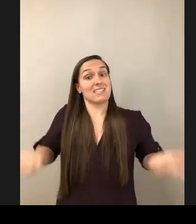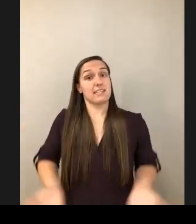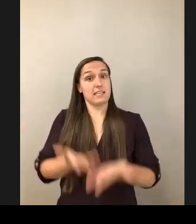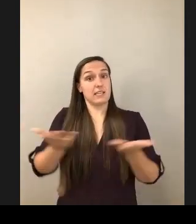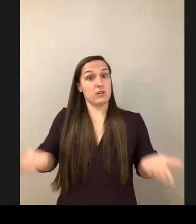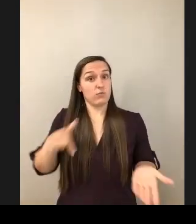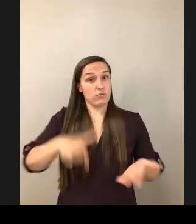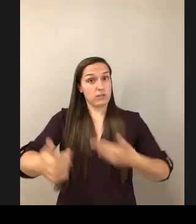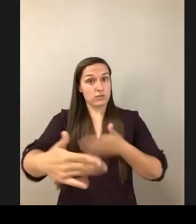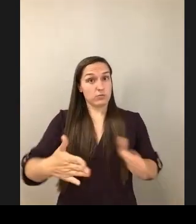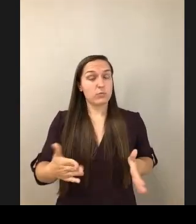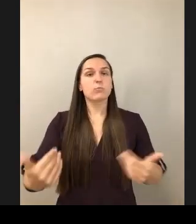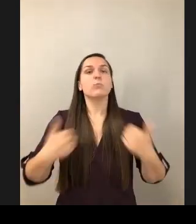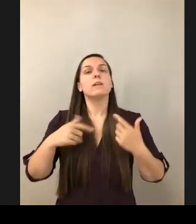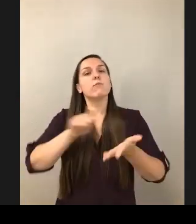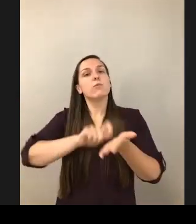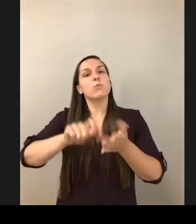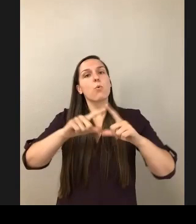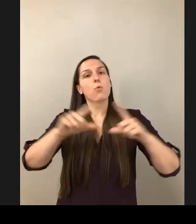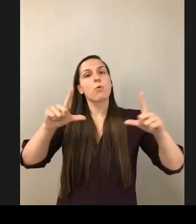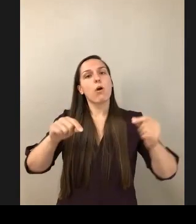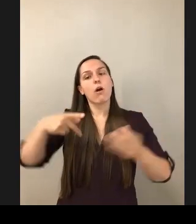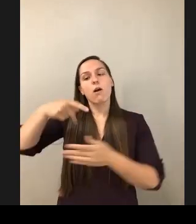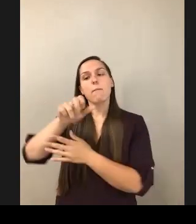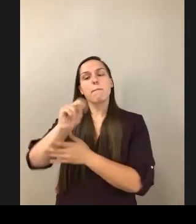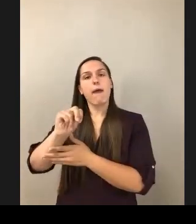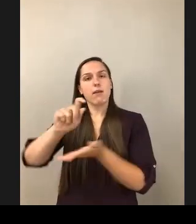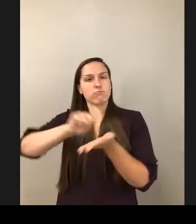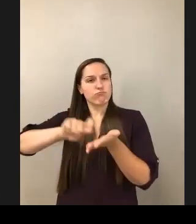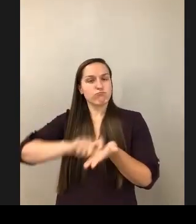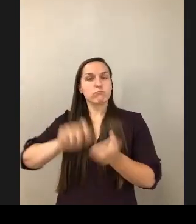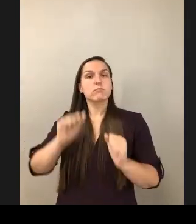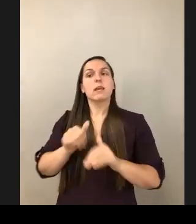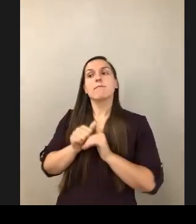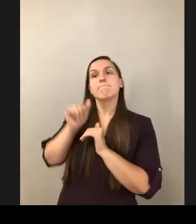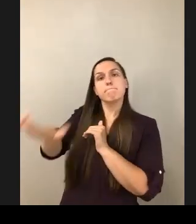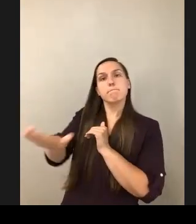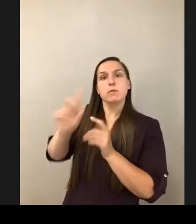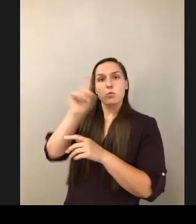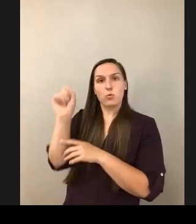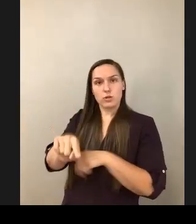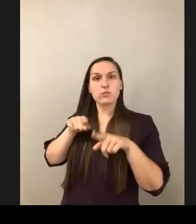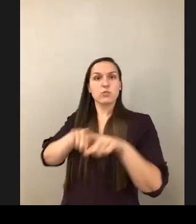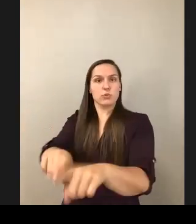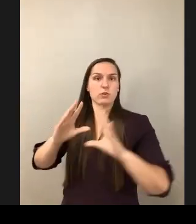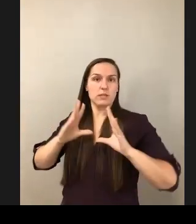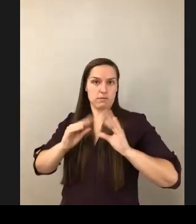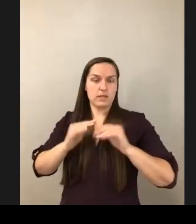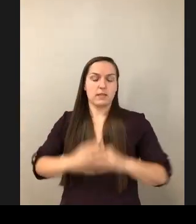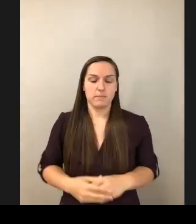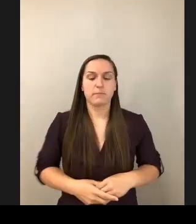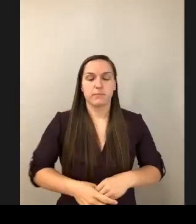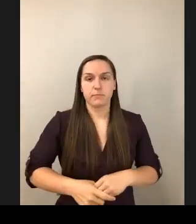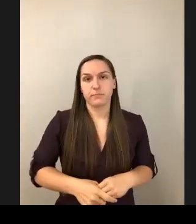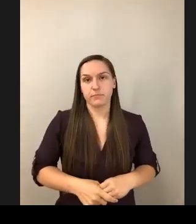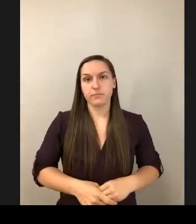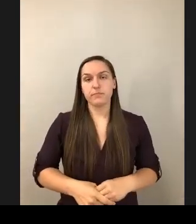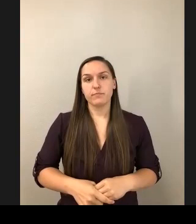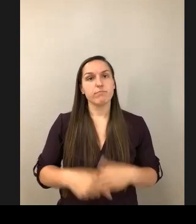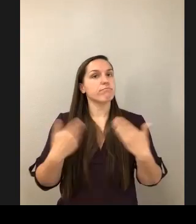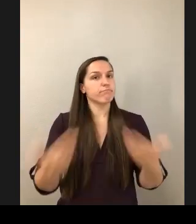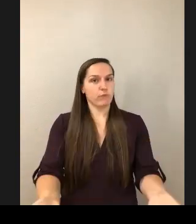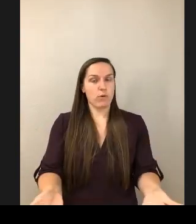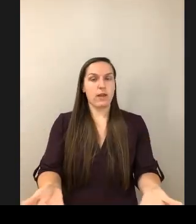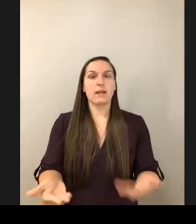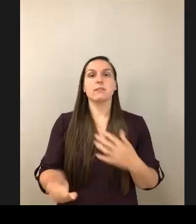por adelantado. Para los que están en vivo, tenemos tarjetas y plumas para que